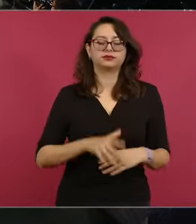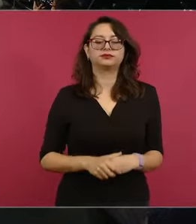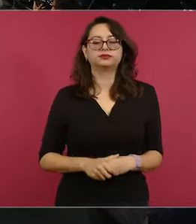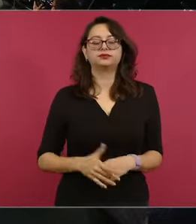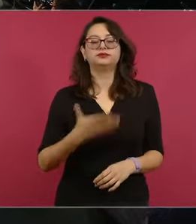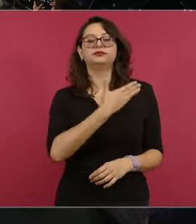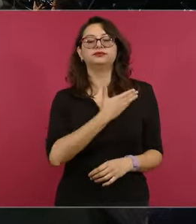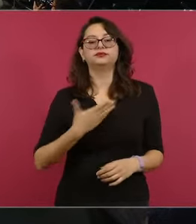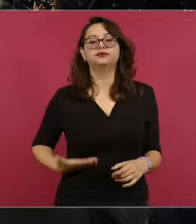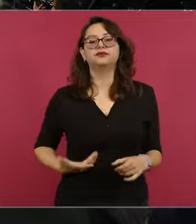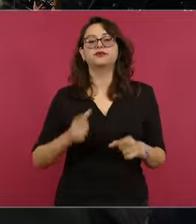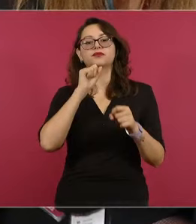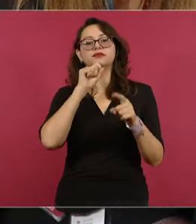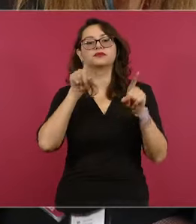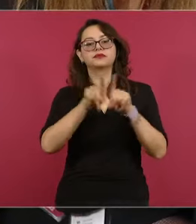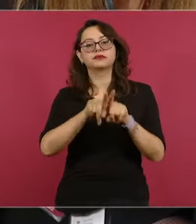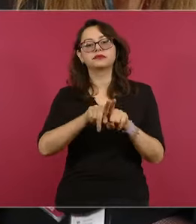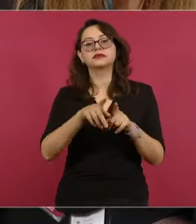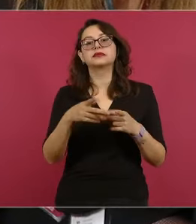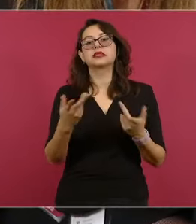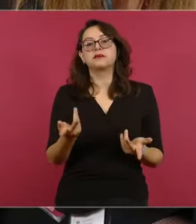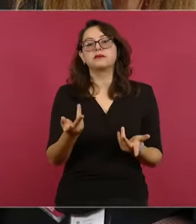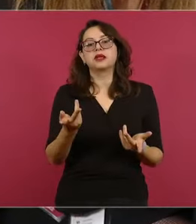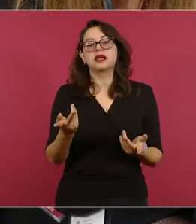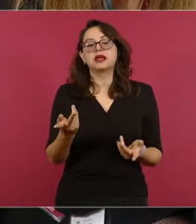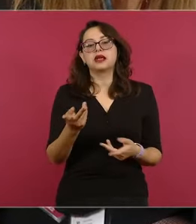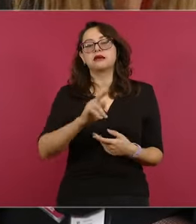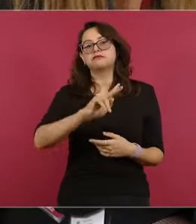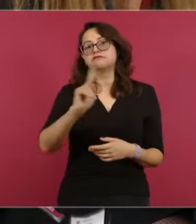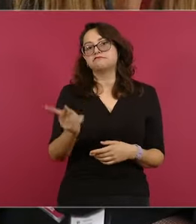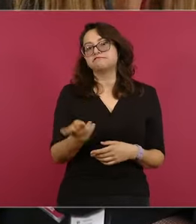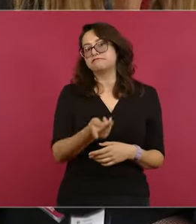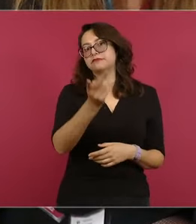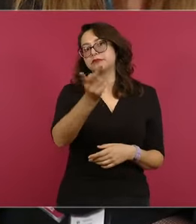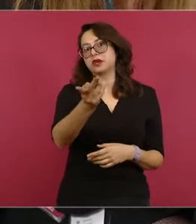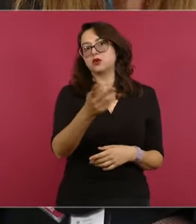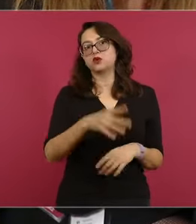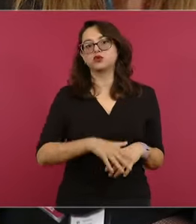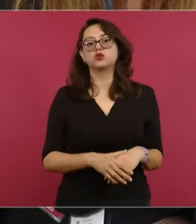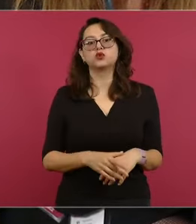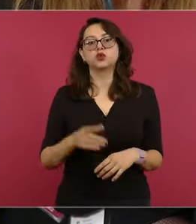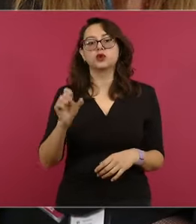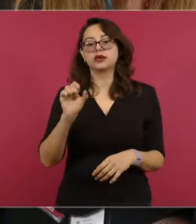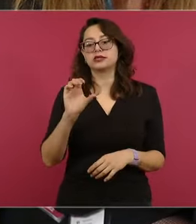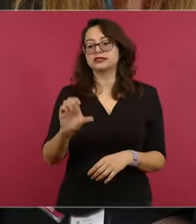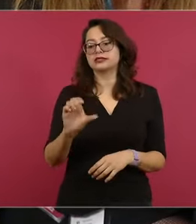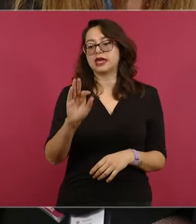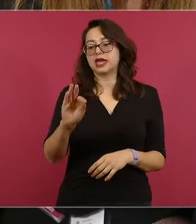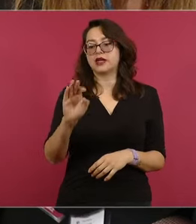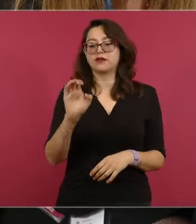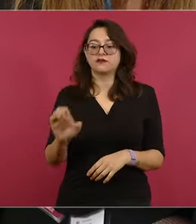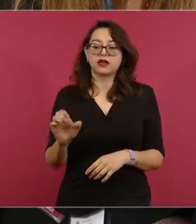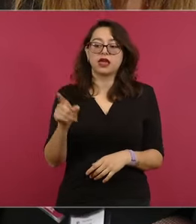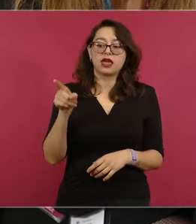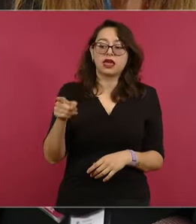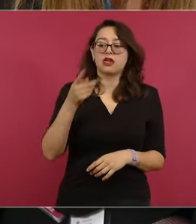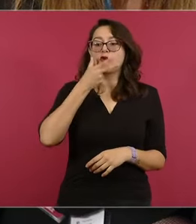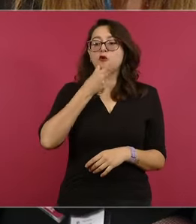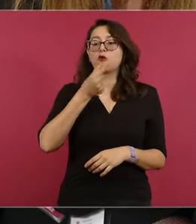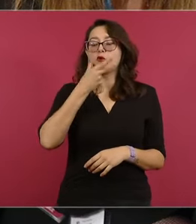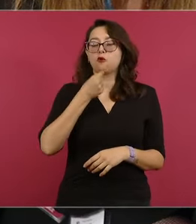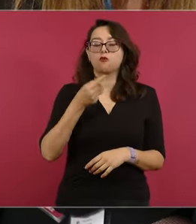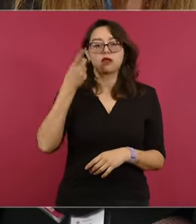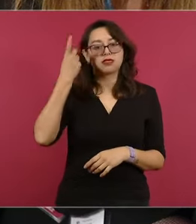informado que va a estar aquí el director de la CFE, Manuel Bartlett, para dar información sobre el recibo, los recibos de luz en Sonora